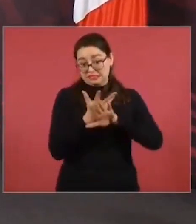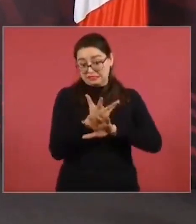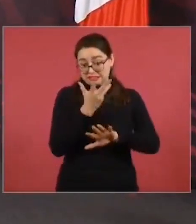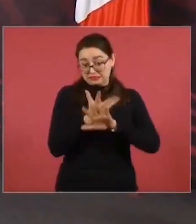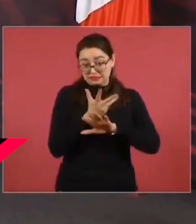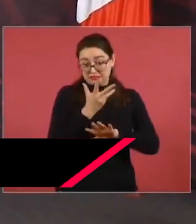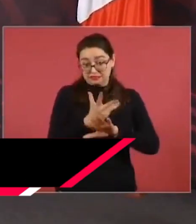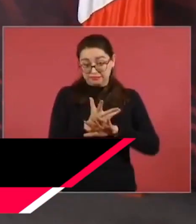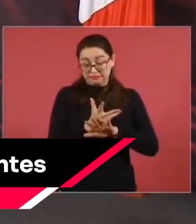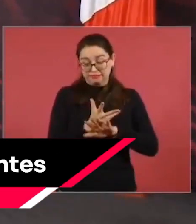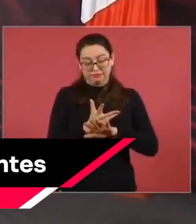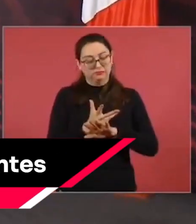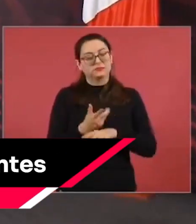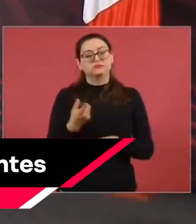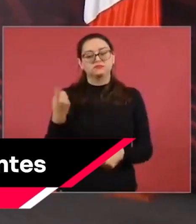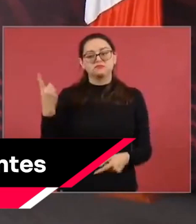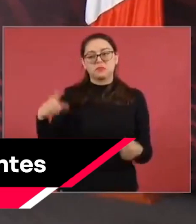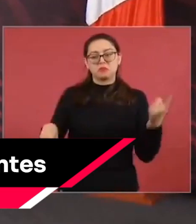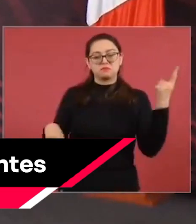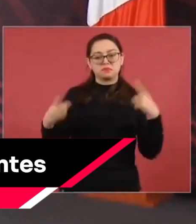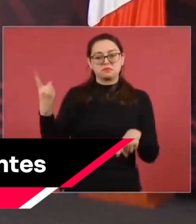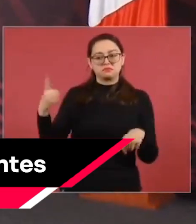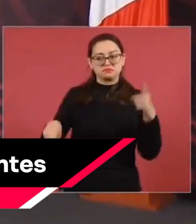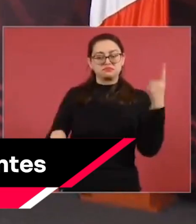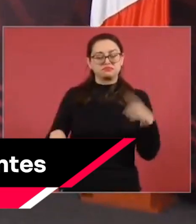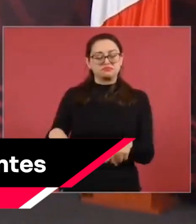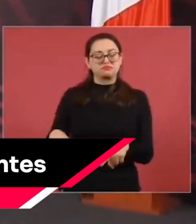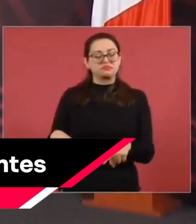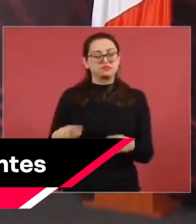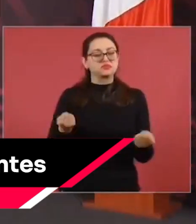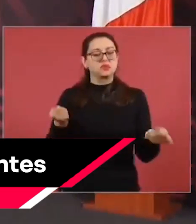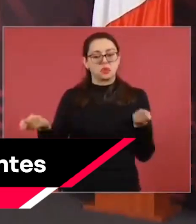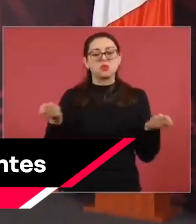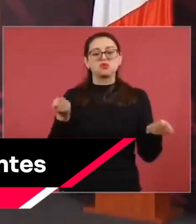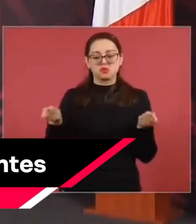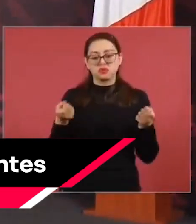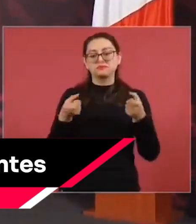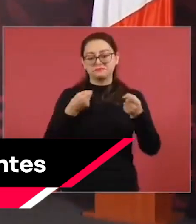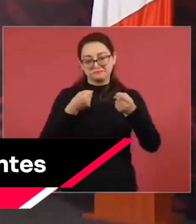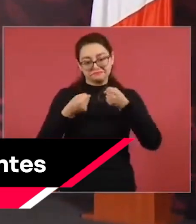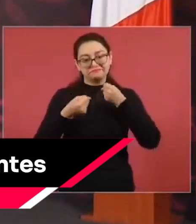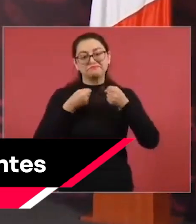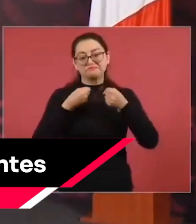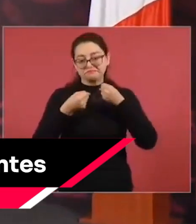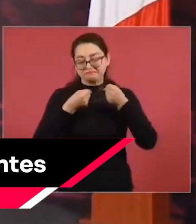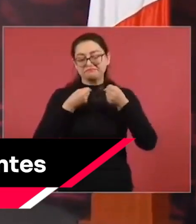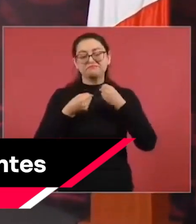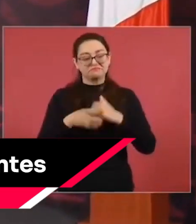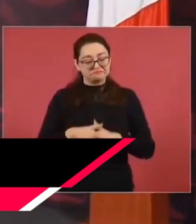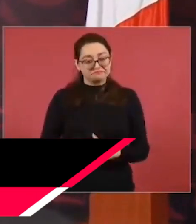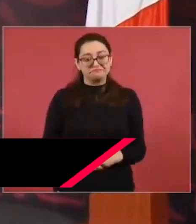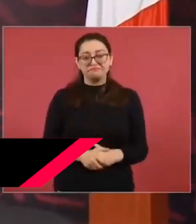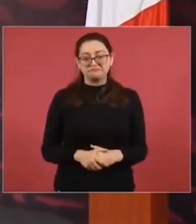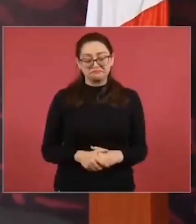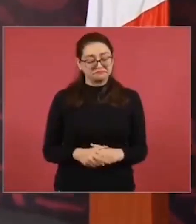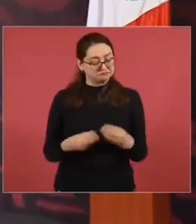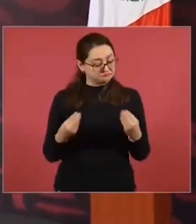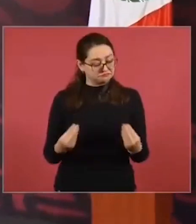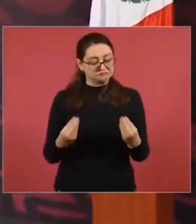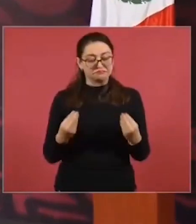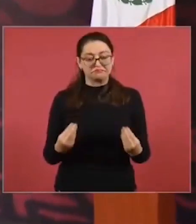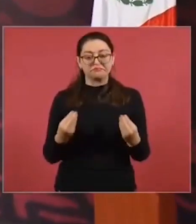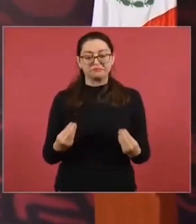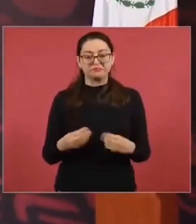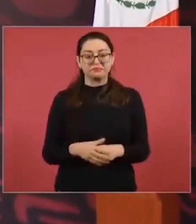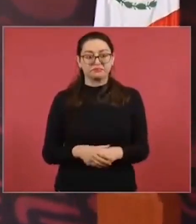supuesto financiamiento de la delincuencia organizada a su Campaña en el 2006 el presidente refirió que dicha información